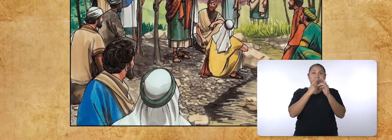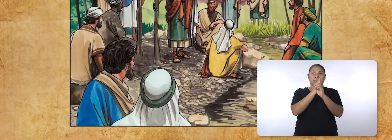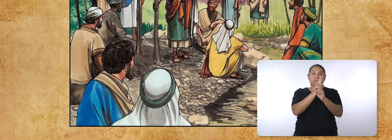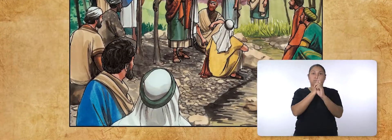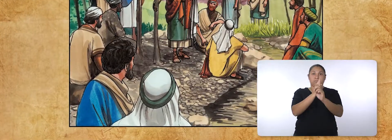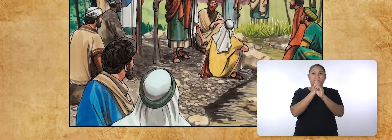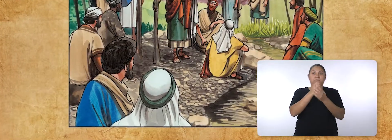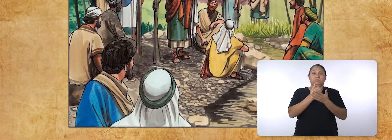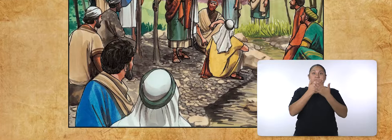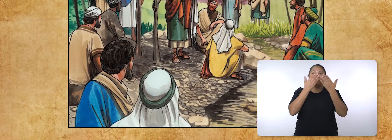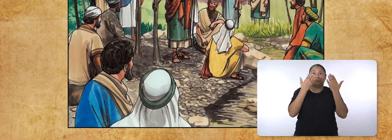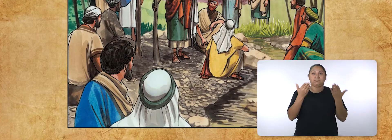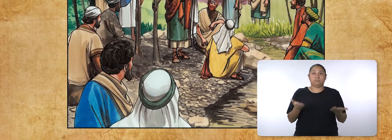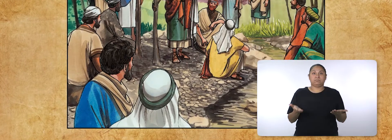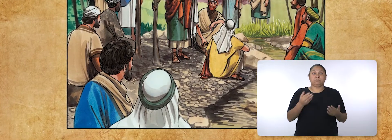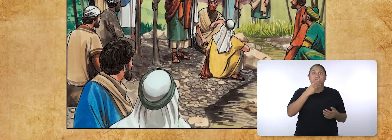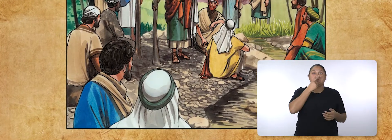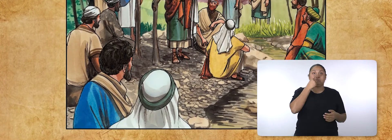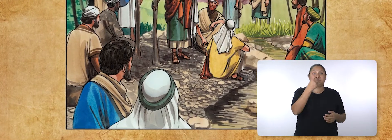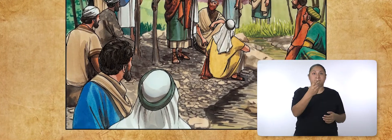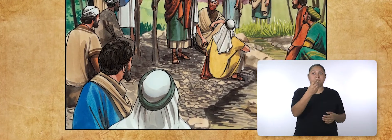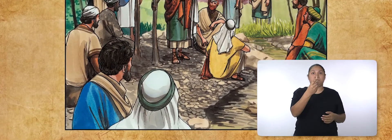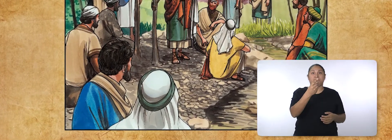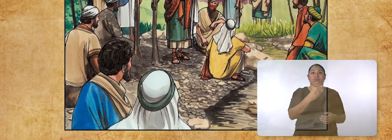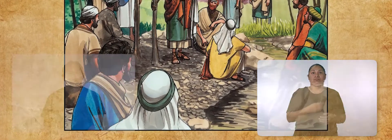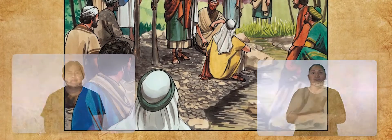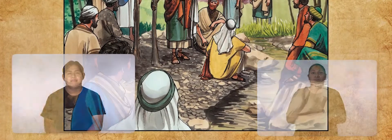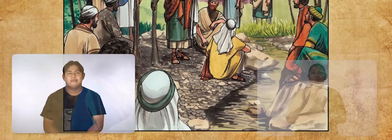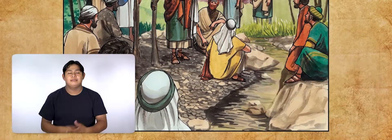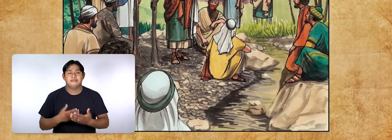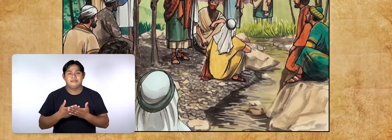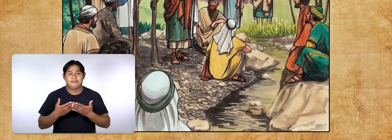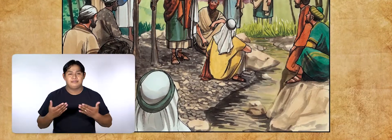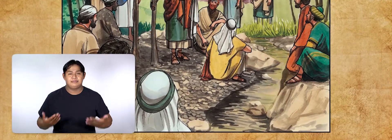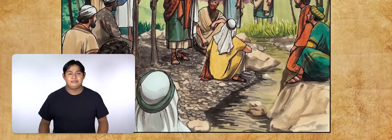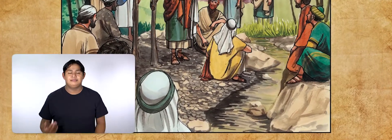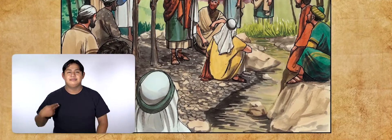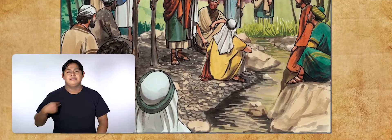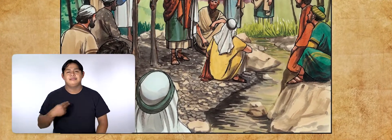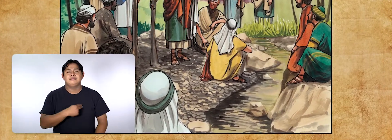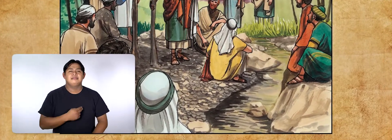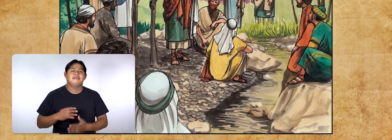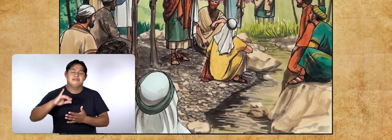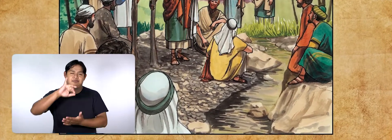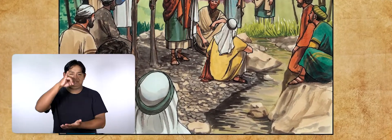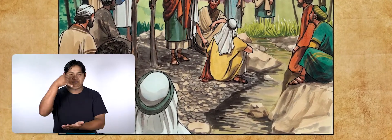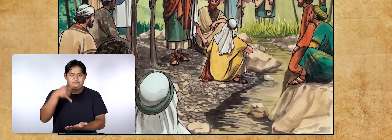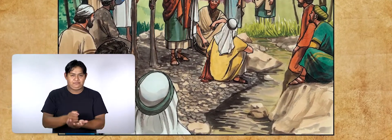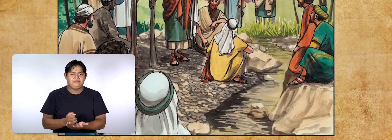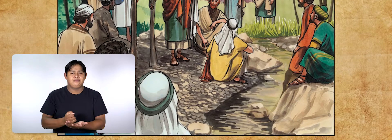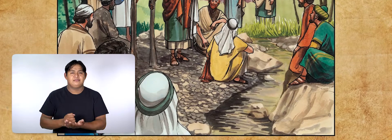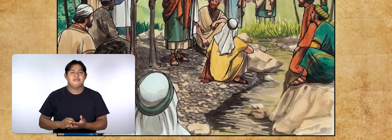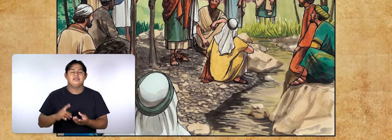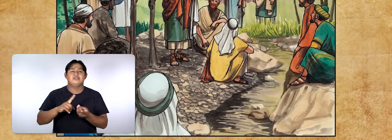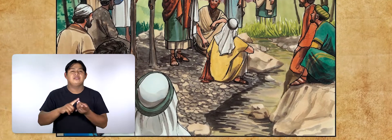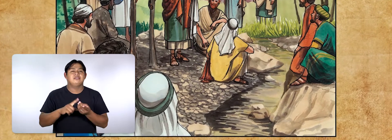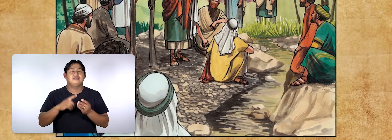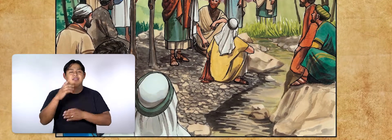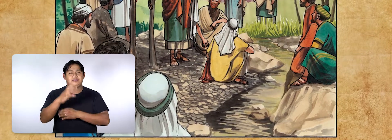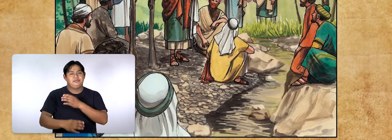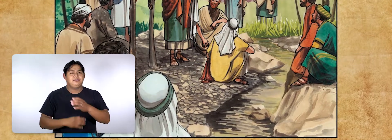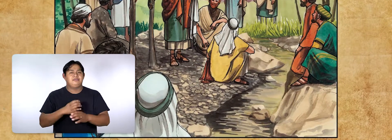Jesús llamó aparte a los 12 discípulos y les dijo: Ahora vamos a Jerusalén, donde se